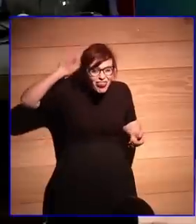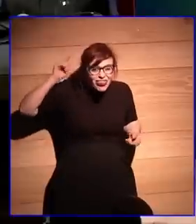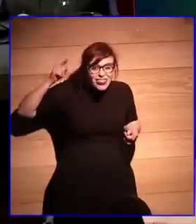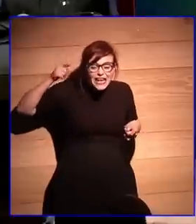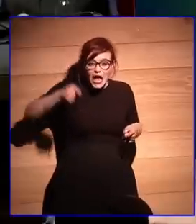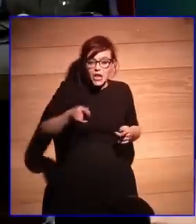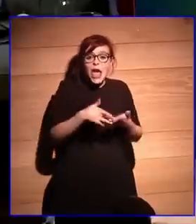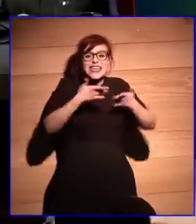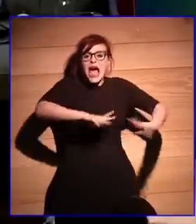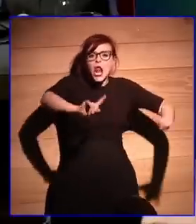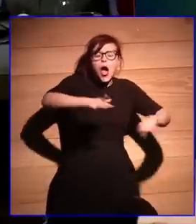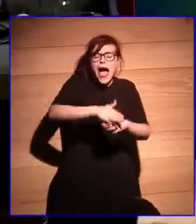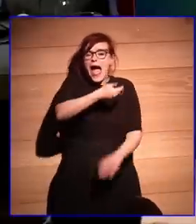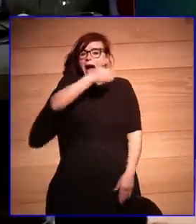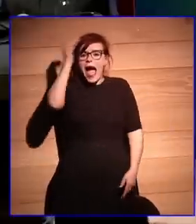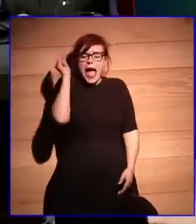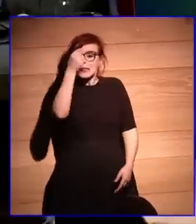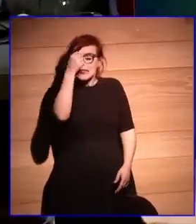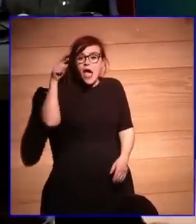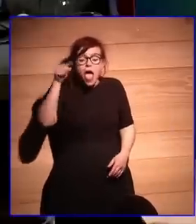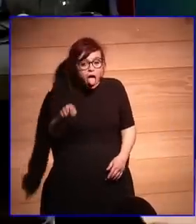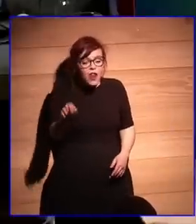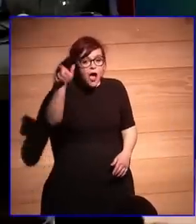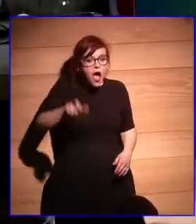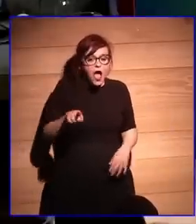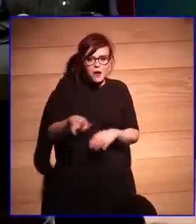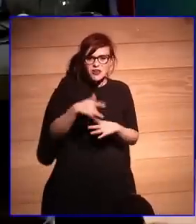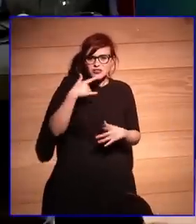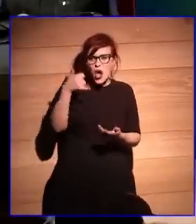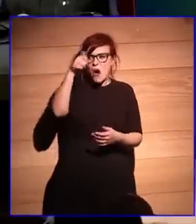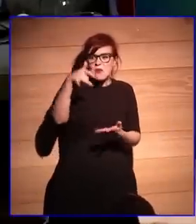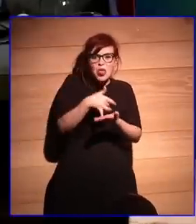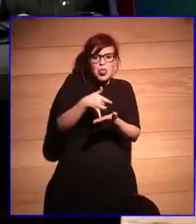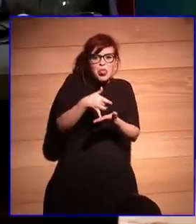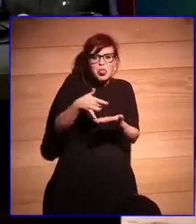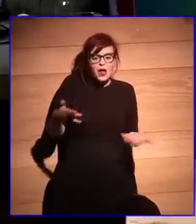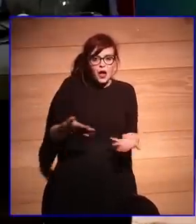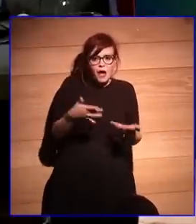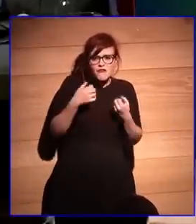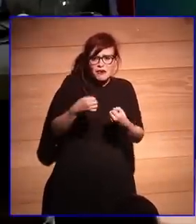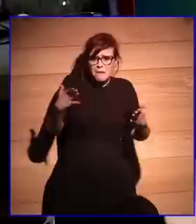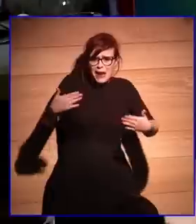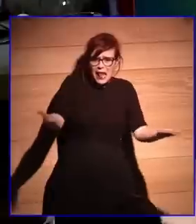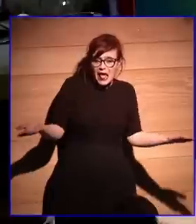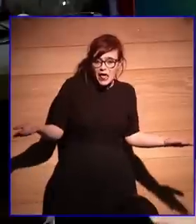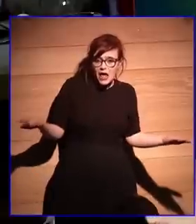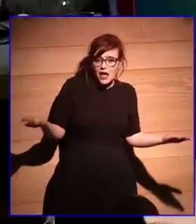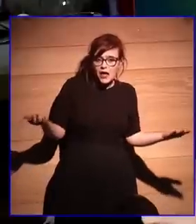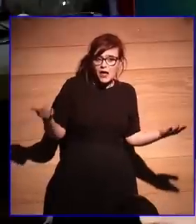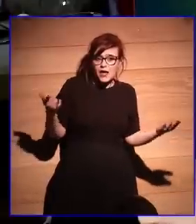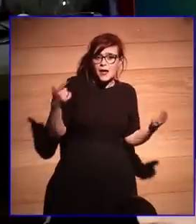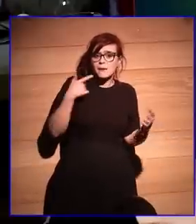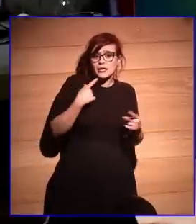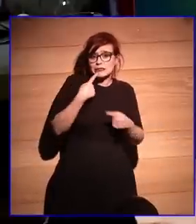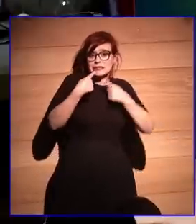Gandhi. No la hija, sino de Mahatma Gandhi. Mahatma. Si ese hombre no tenía fuerza para nada. Y una de sus características más bonitas... Se le iba por la